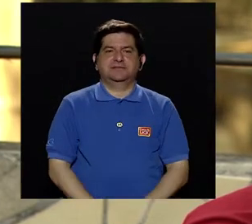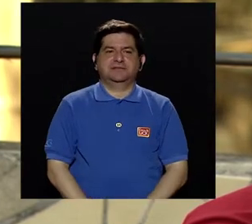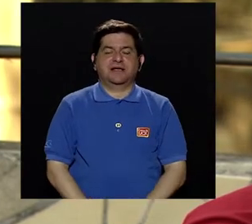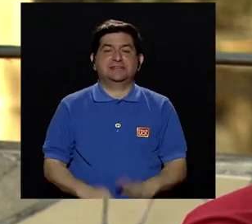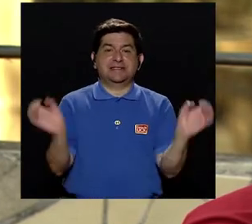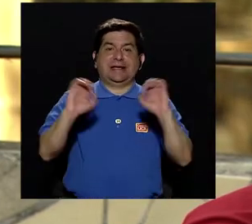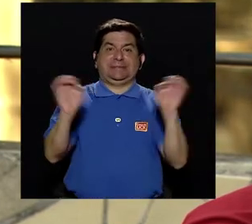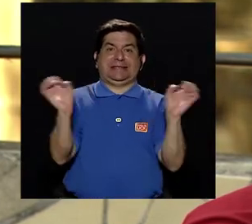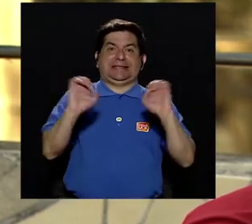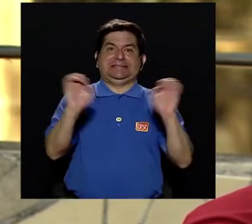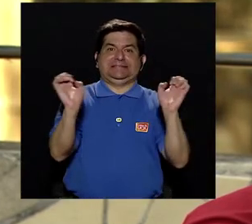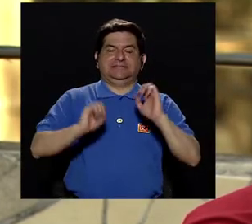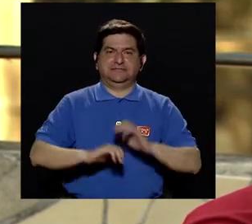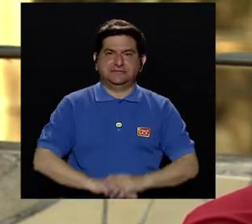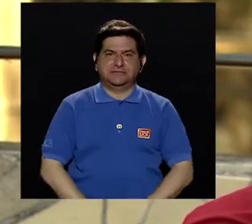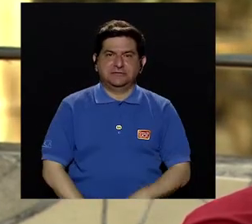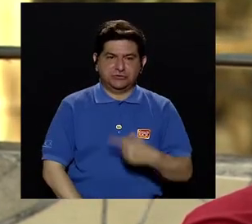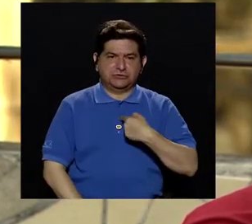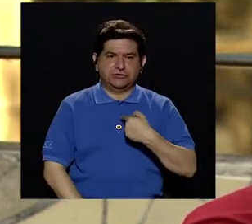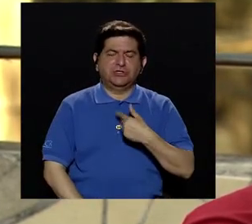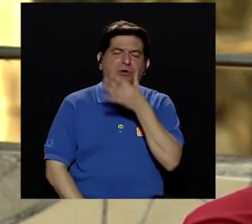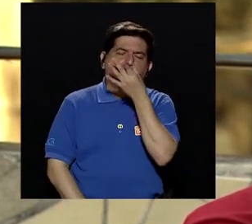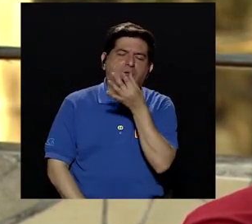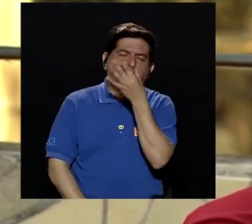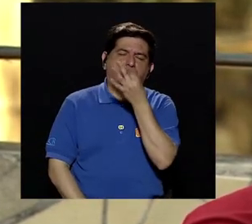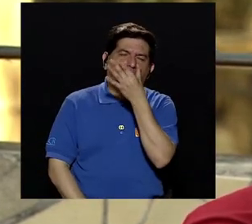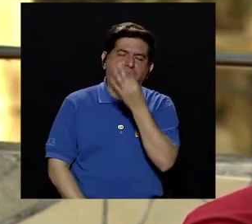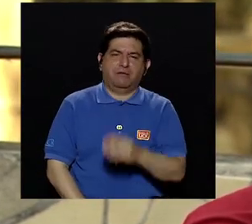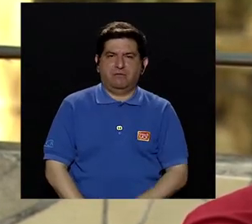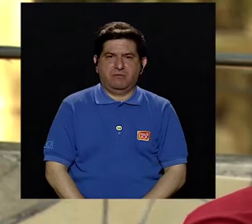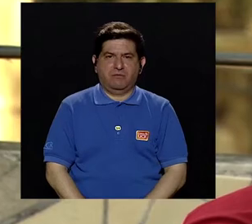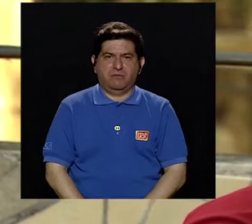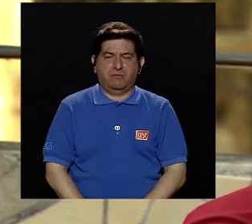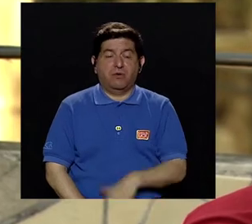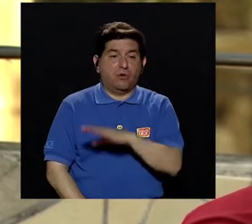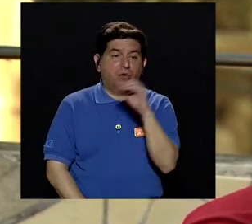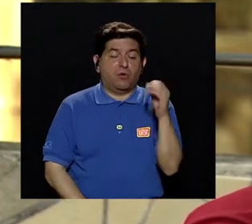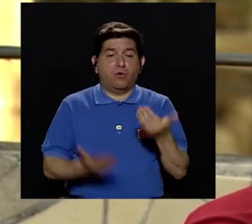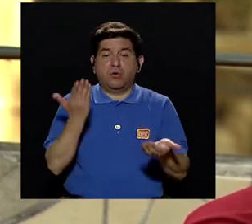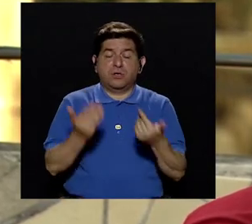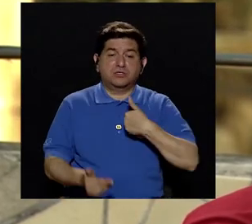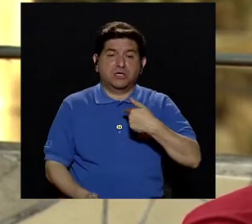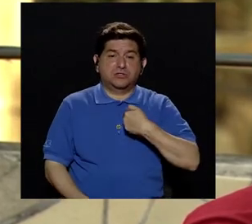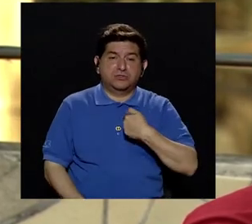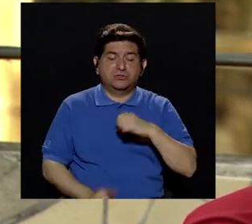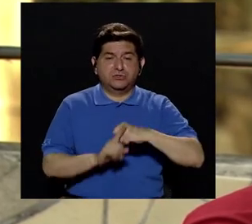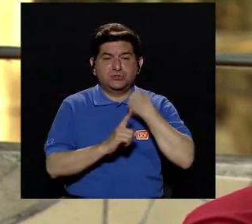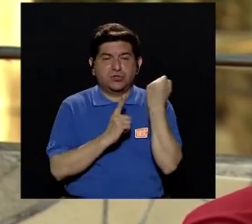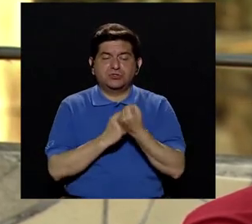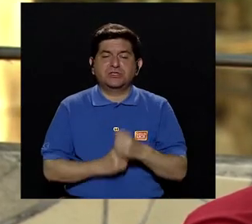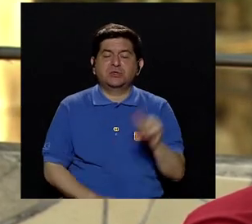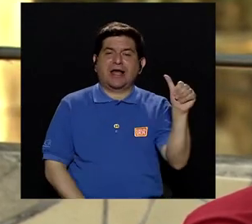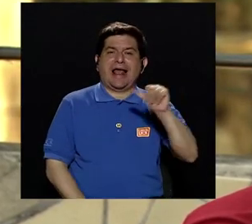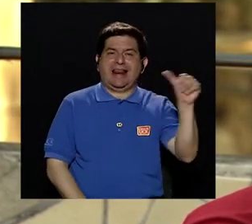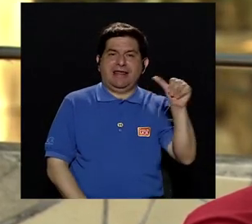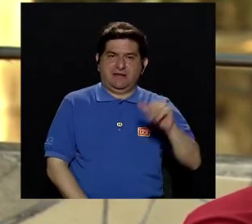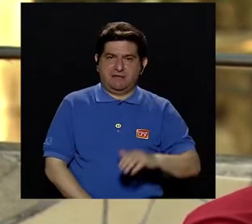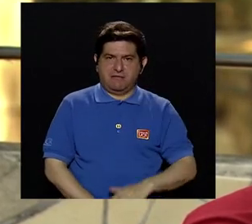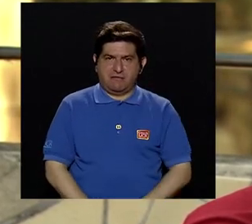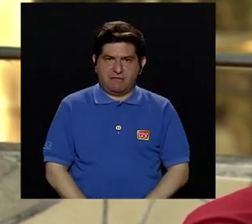una condición de emergencia y yo estoy resfriado, tengo catarro o estoy con alguna condición